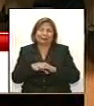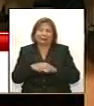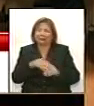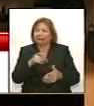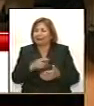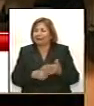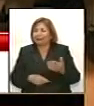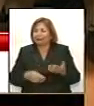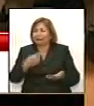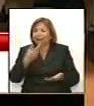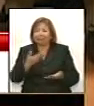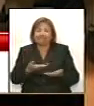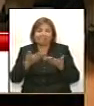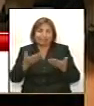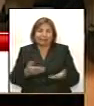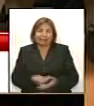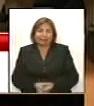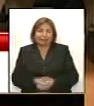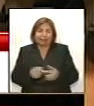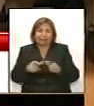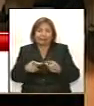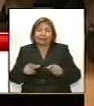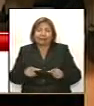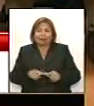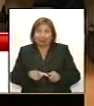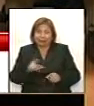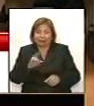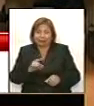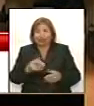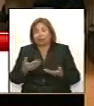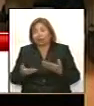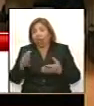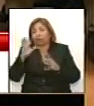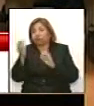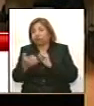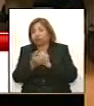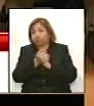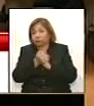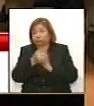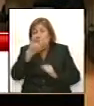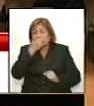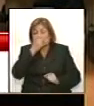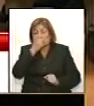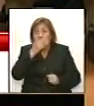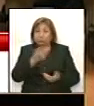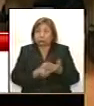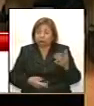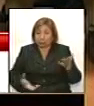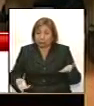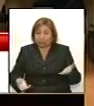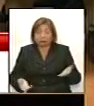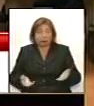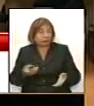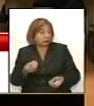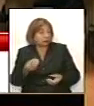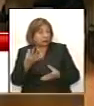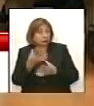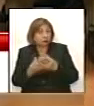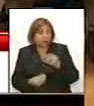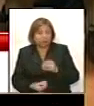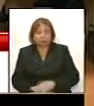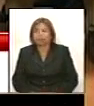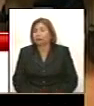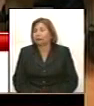afectando a vidas, a ubicar personas que pueden estar en secuestro o pueden ser víctimas o personas desaparecidas,